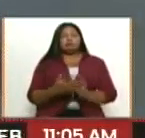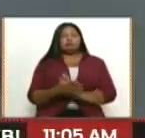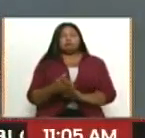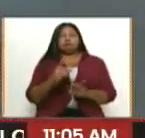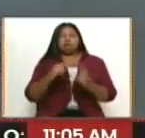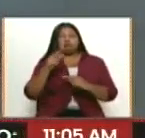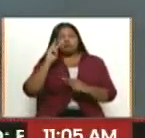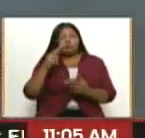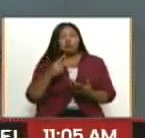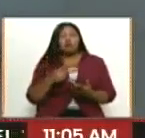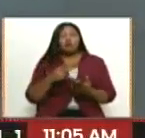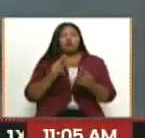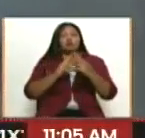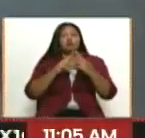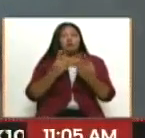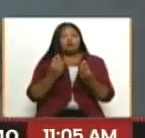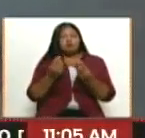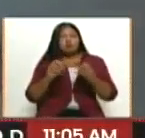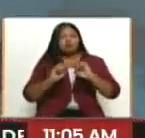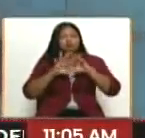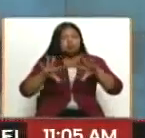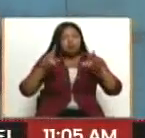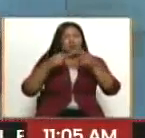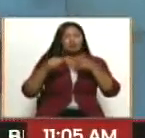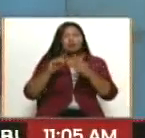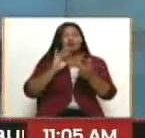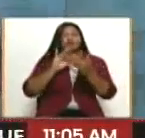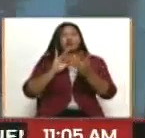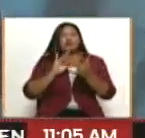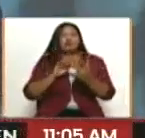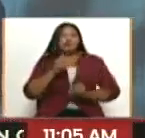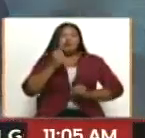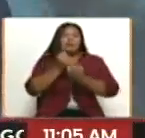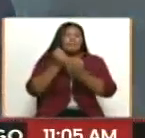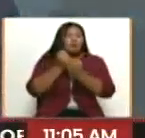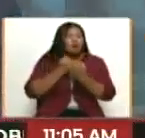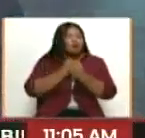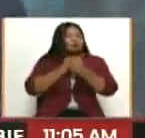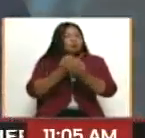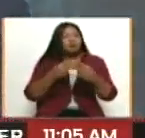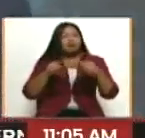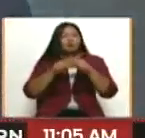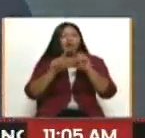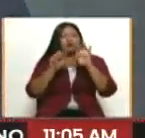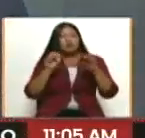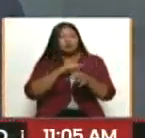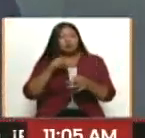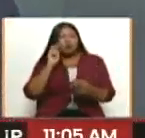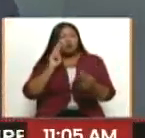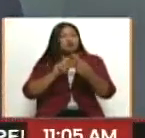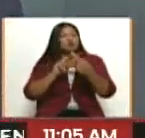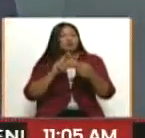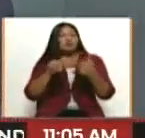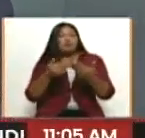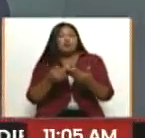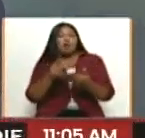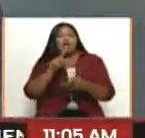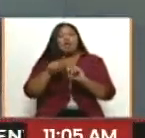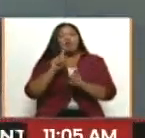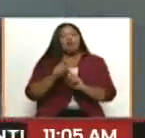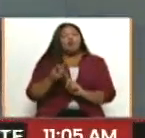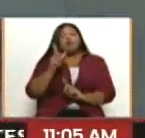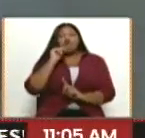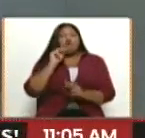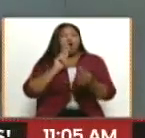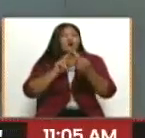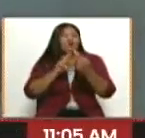trascendido y que ha provocado muchísimas reacciones, bueno, de solidaridad, de acompañamiento a quienes lo conocieron y a quienes no también, porque como tú lo dices,